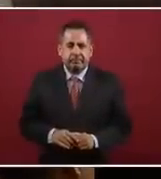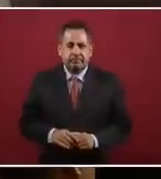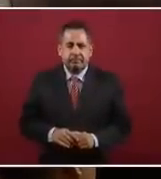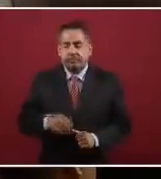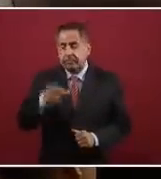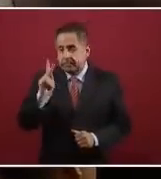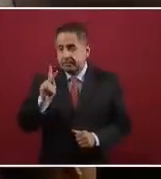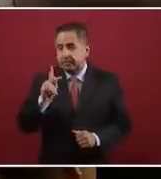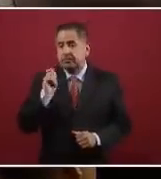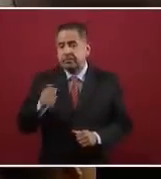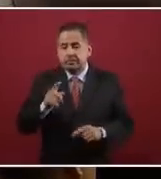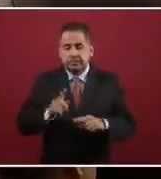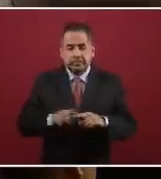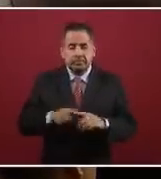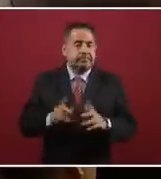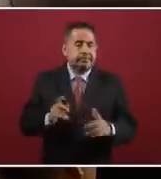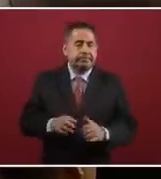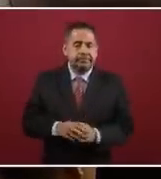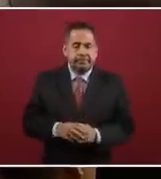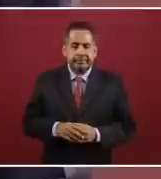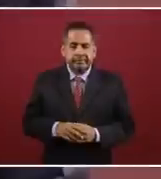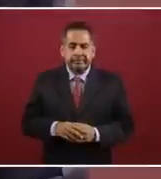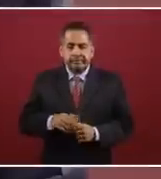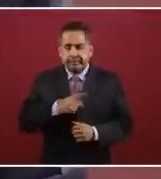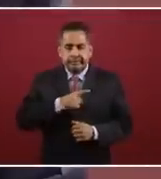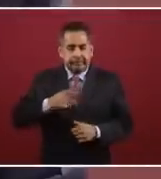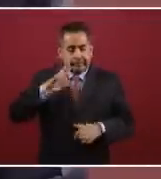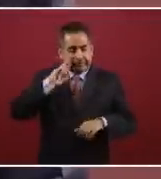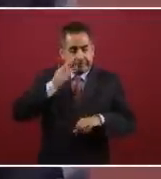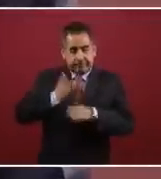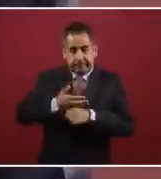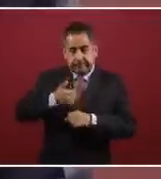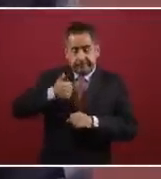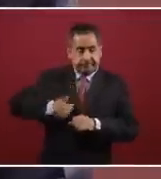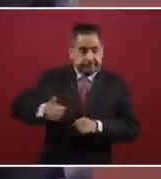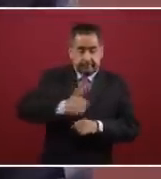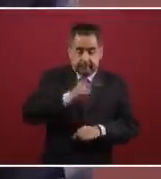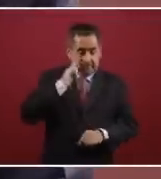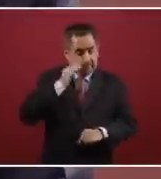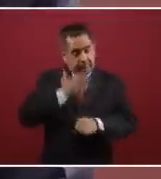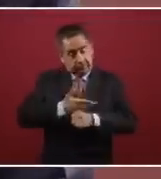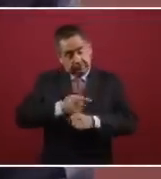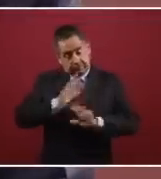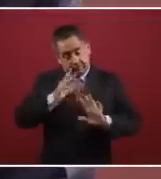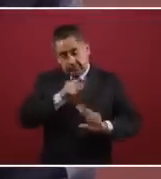Nada más que tienen que asumir su responsabilidad.